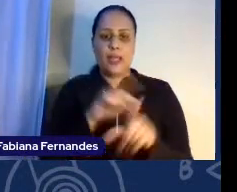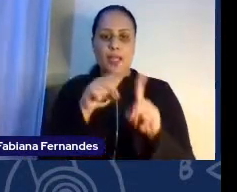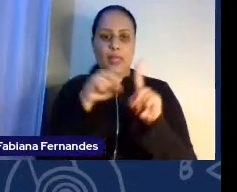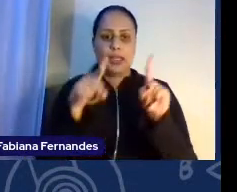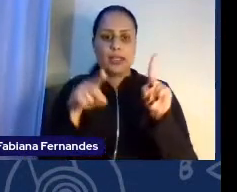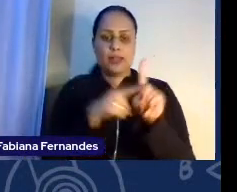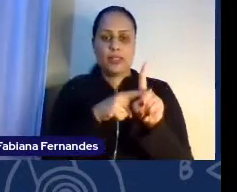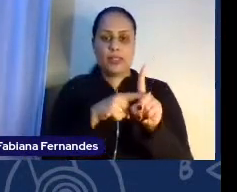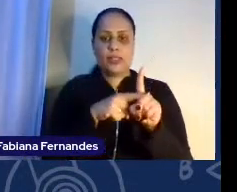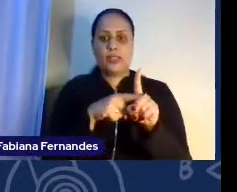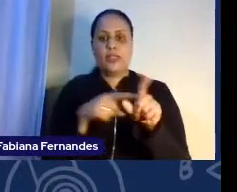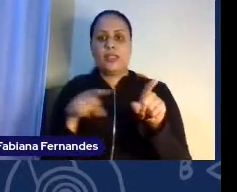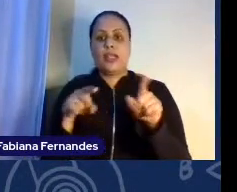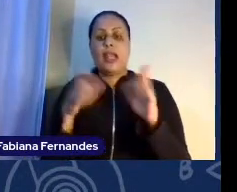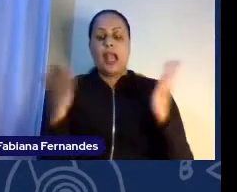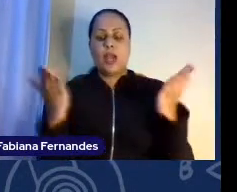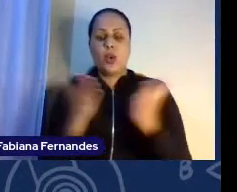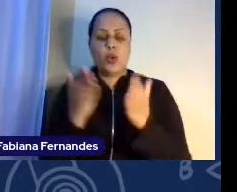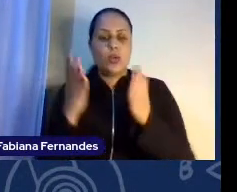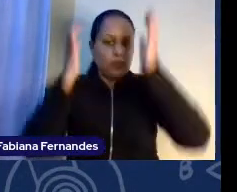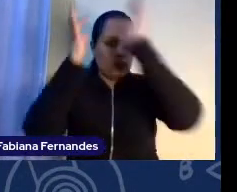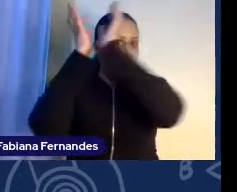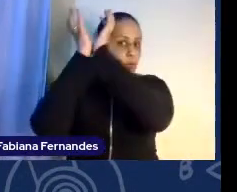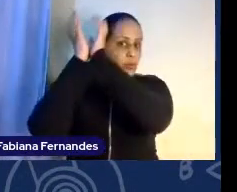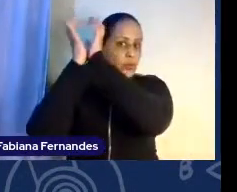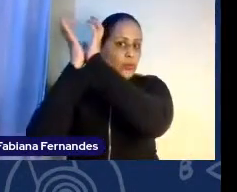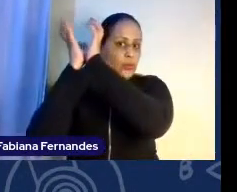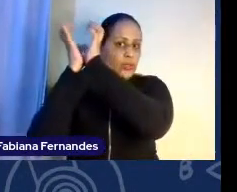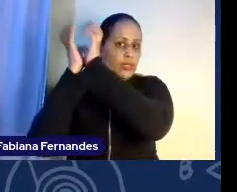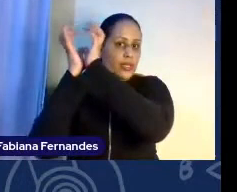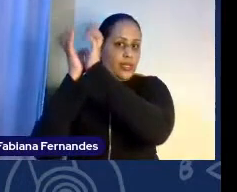y el cerebro prácticamente ya está íntegro,